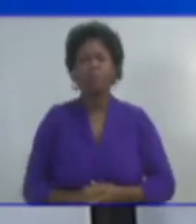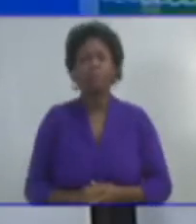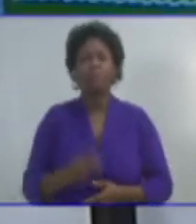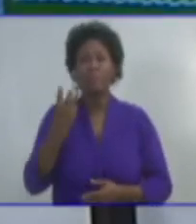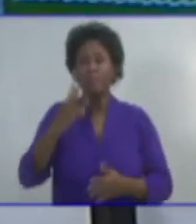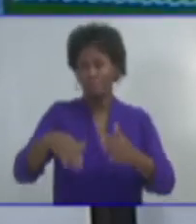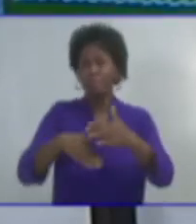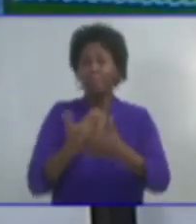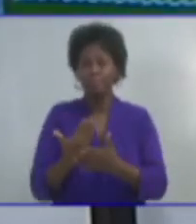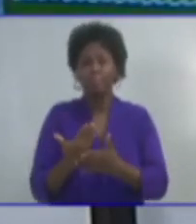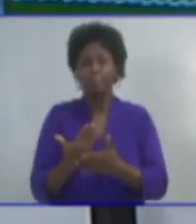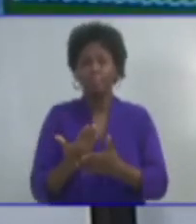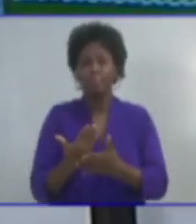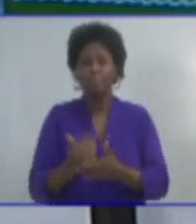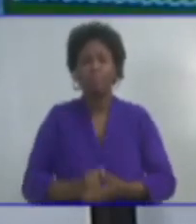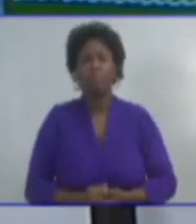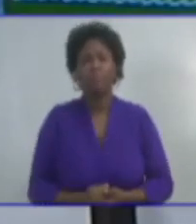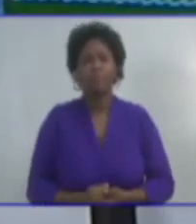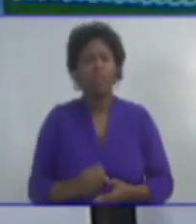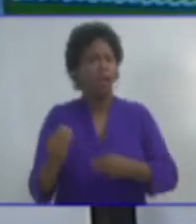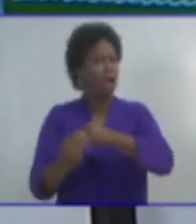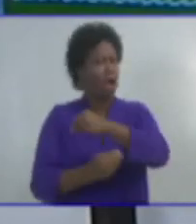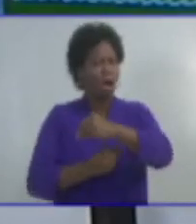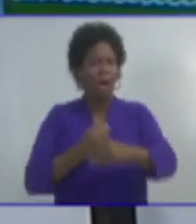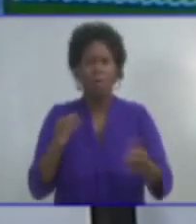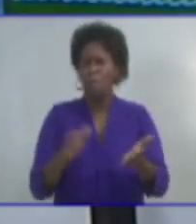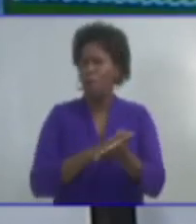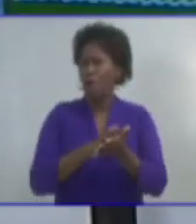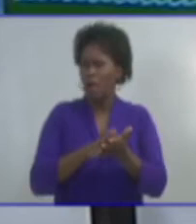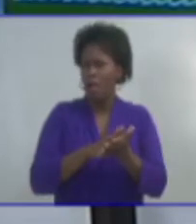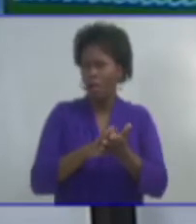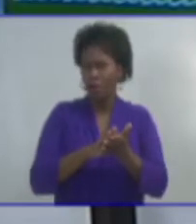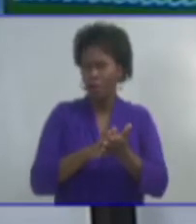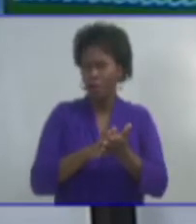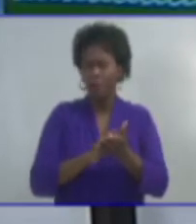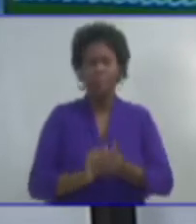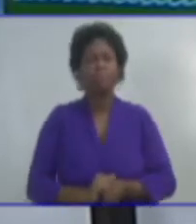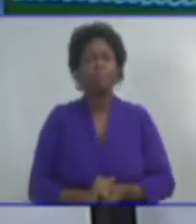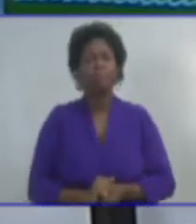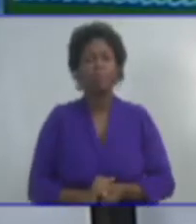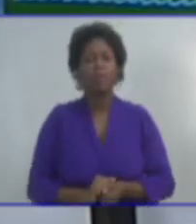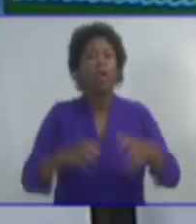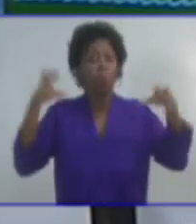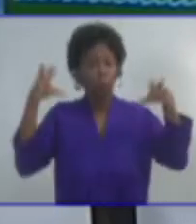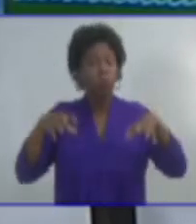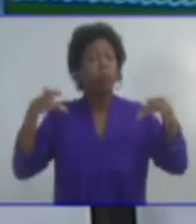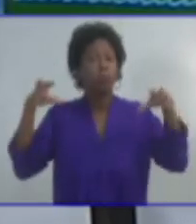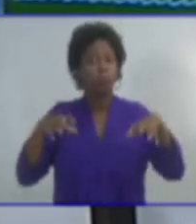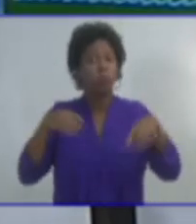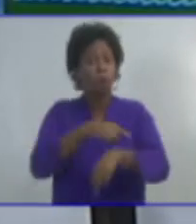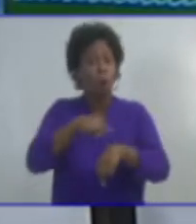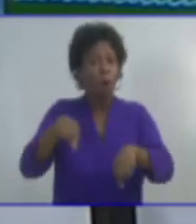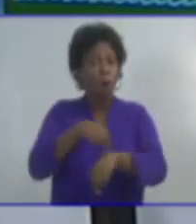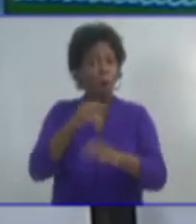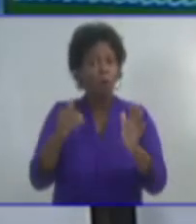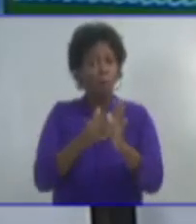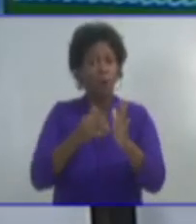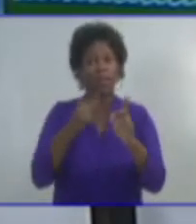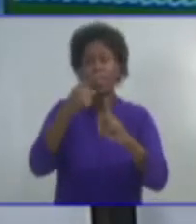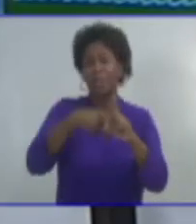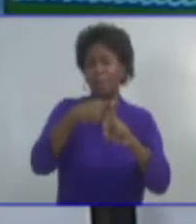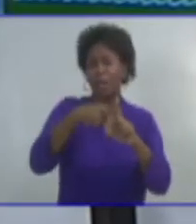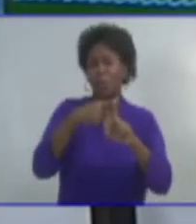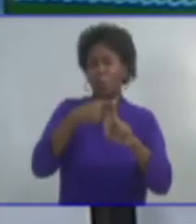días, prácticamente sin cambios significativos, se mantendrán la probabilidad de lluvias en hora de la tarde, las temperaturas